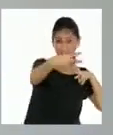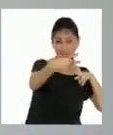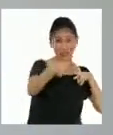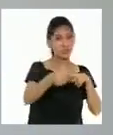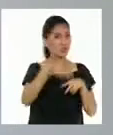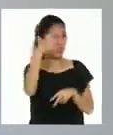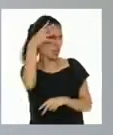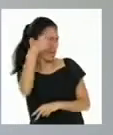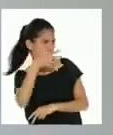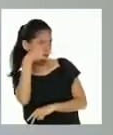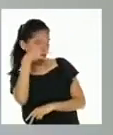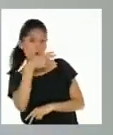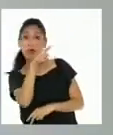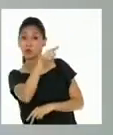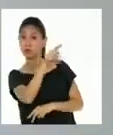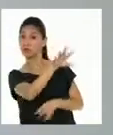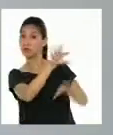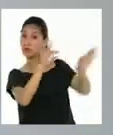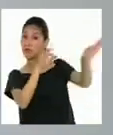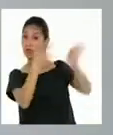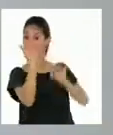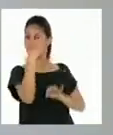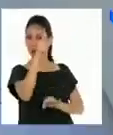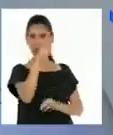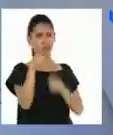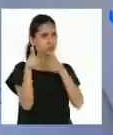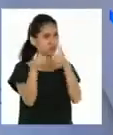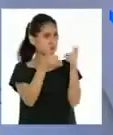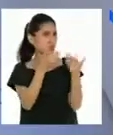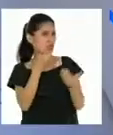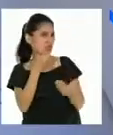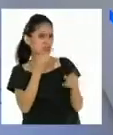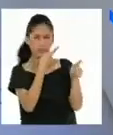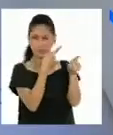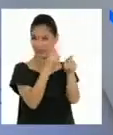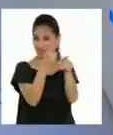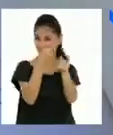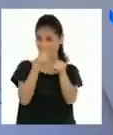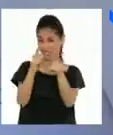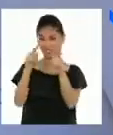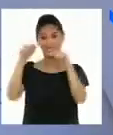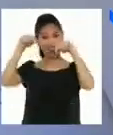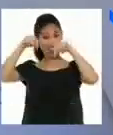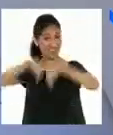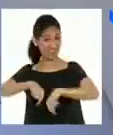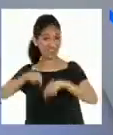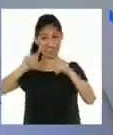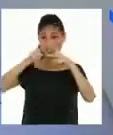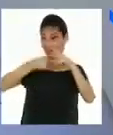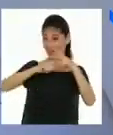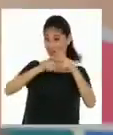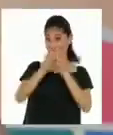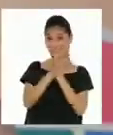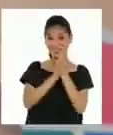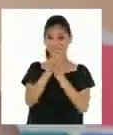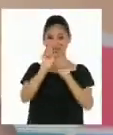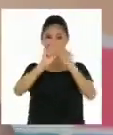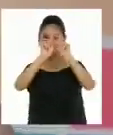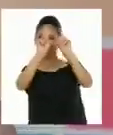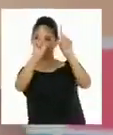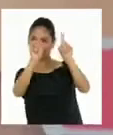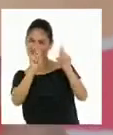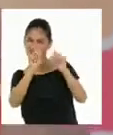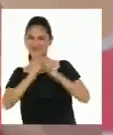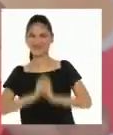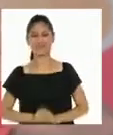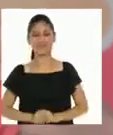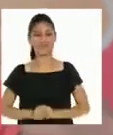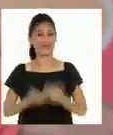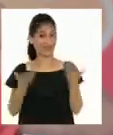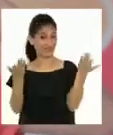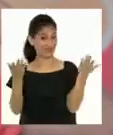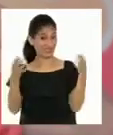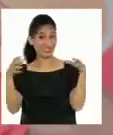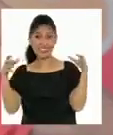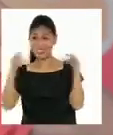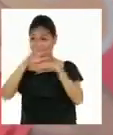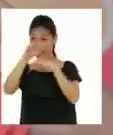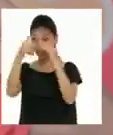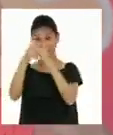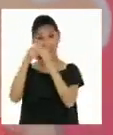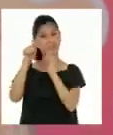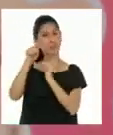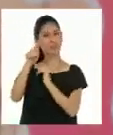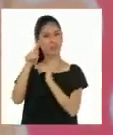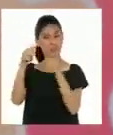nuestro municipio escolar, entre otros. Entonces comencemos con esas entrevistas. La población somos los 10